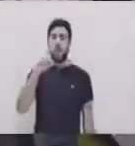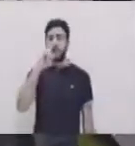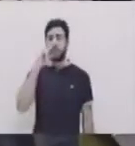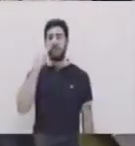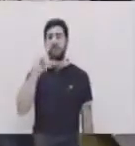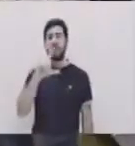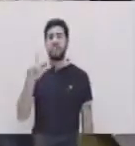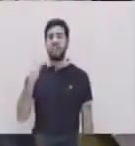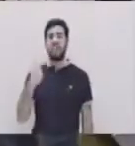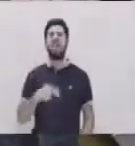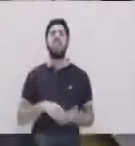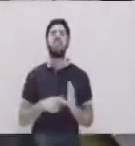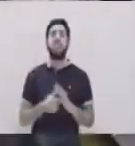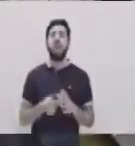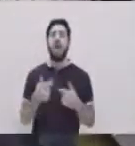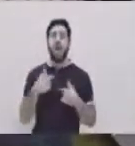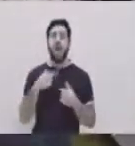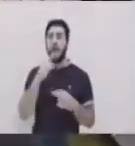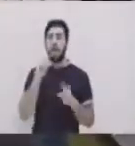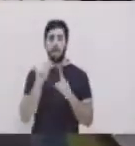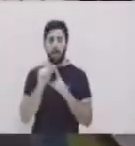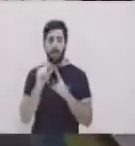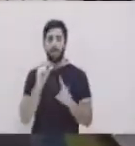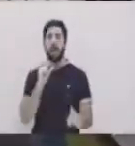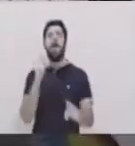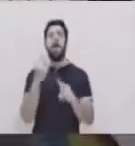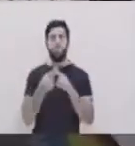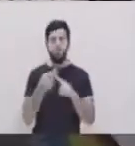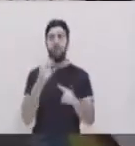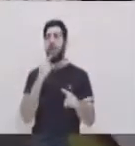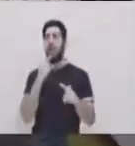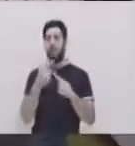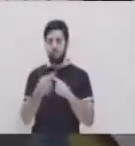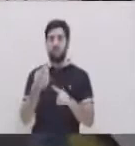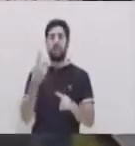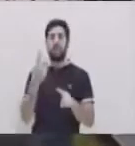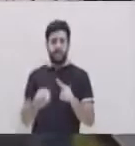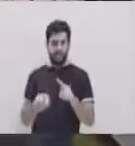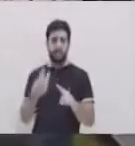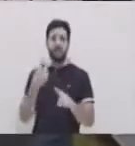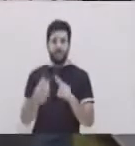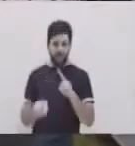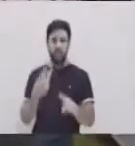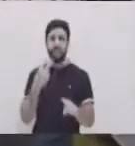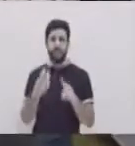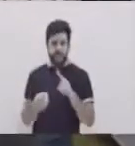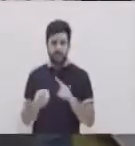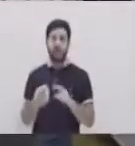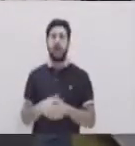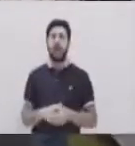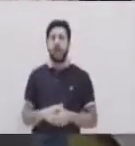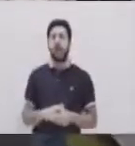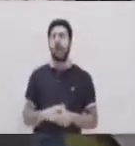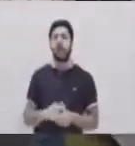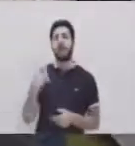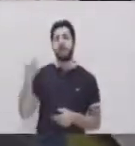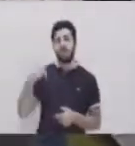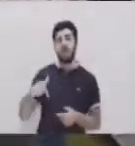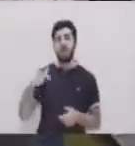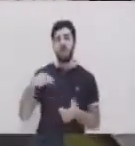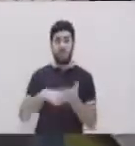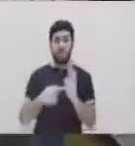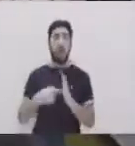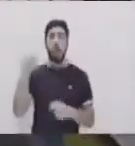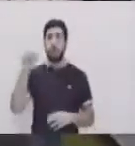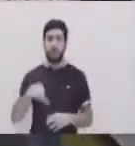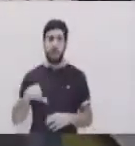espontáneo, tendemos a utilizar, por ejemplo, ahorita yo lo hice, este, o sea, lo que es, pero como te repito, no es que sea